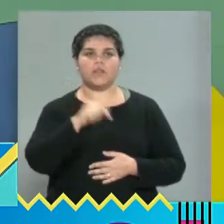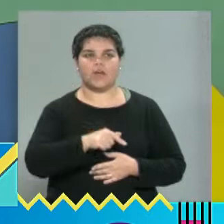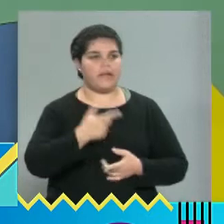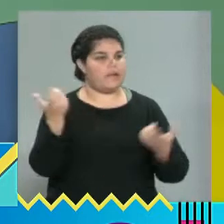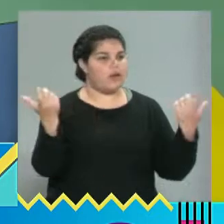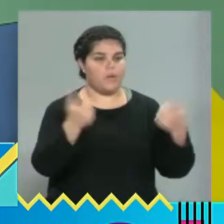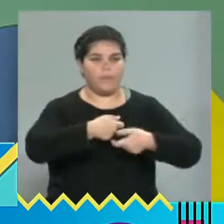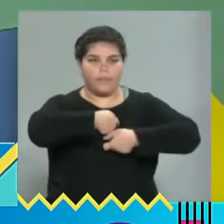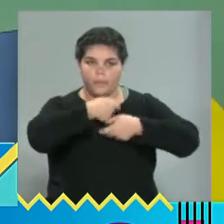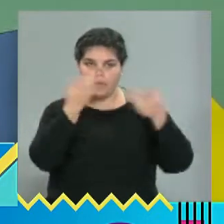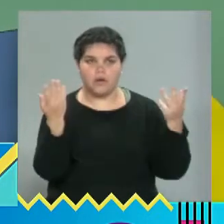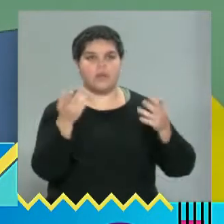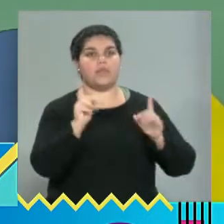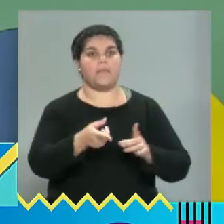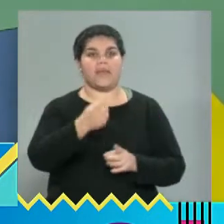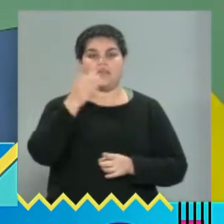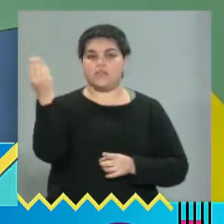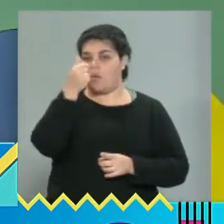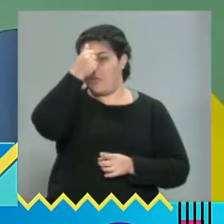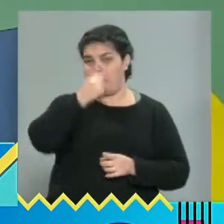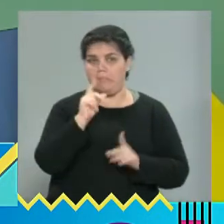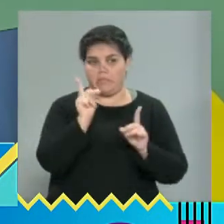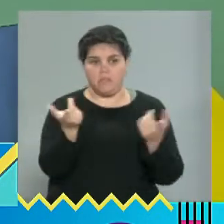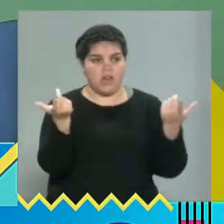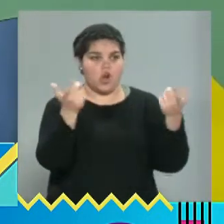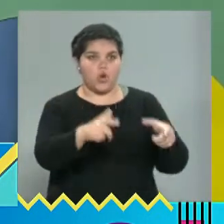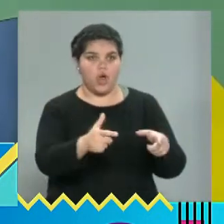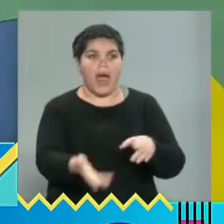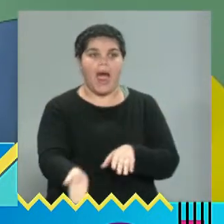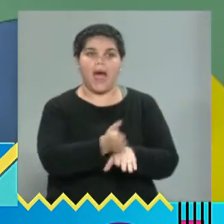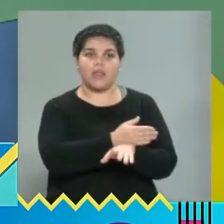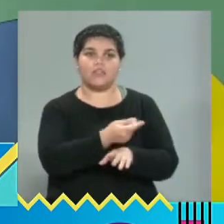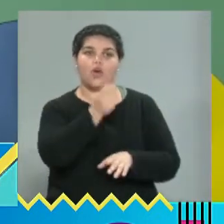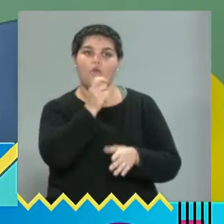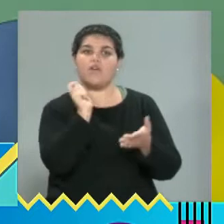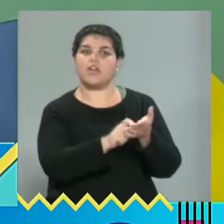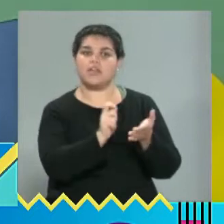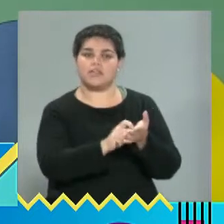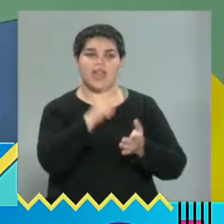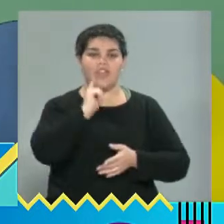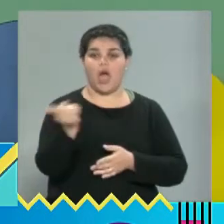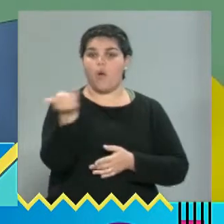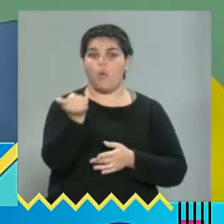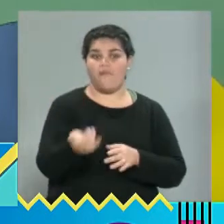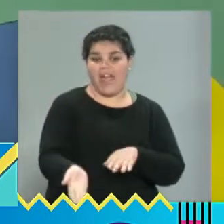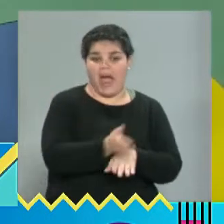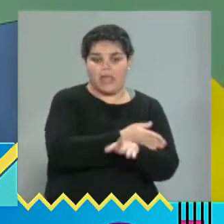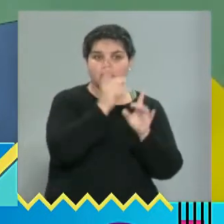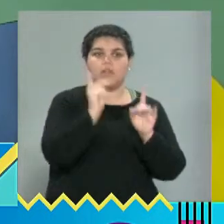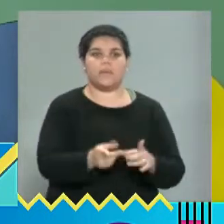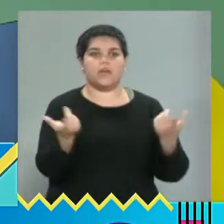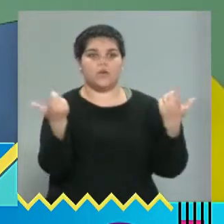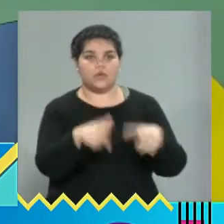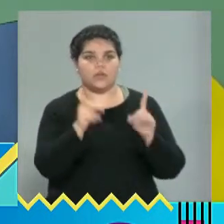reunión, porque de hecho el fin de semana también hubo reuniones y antes de la conferencia de prensa de Dujovne el jueves también hubo reuniones. De hecho